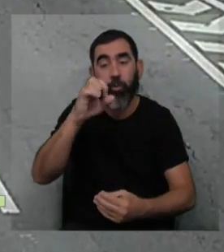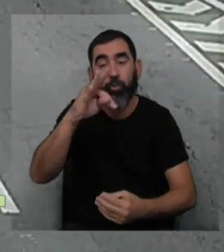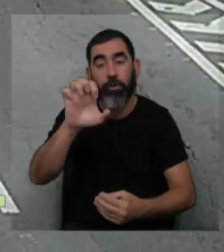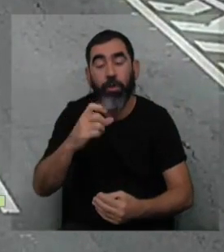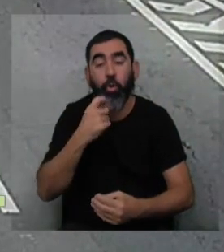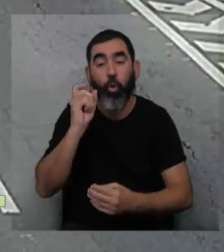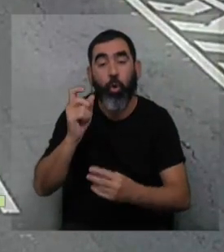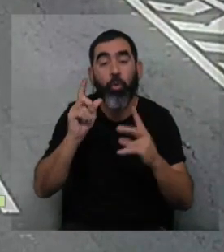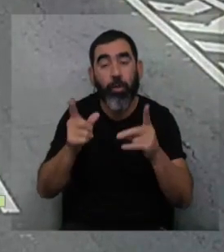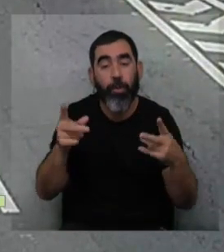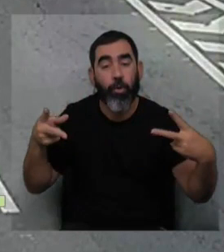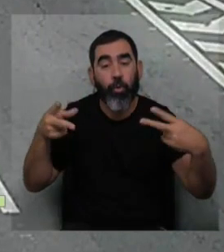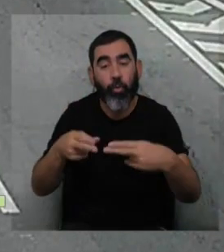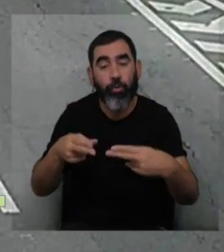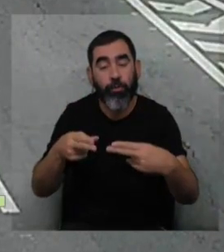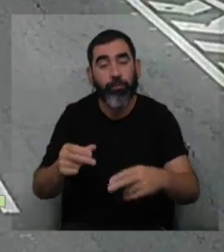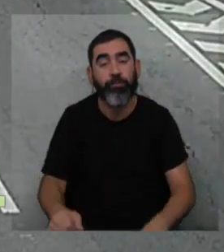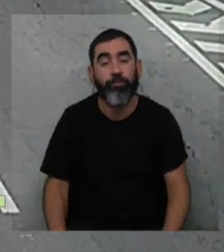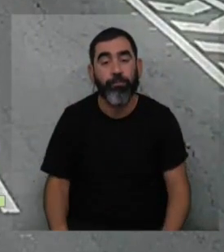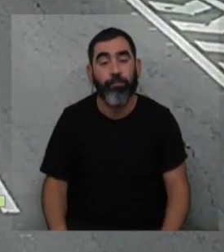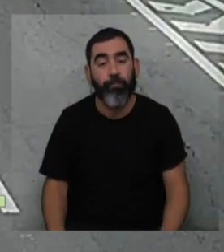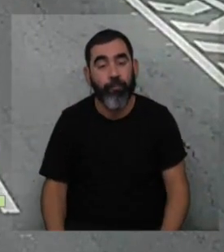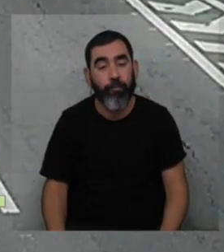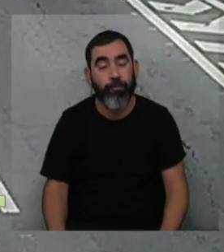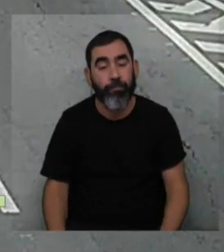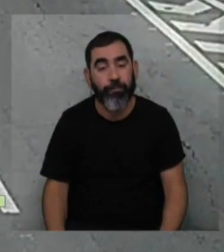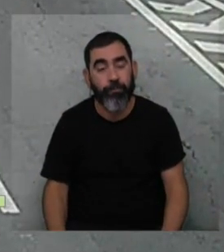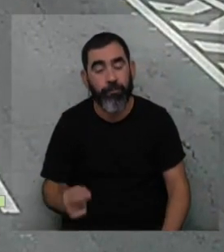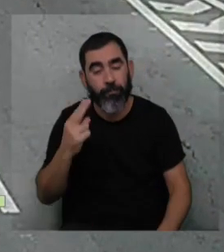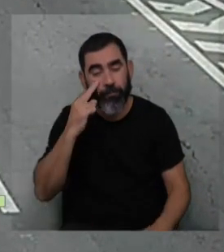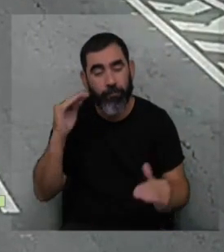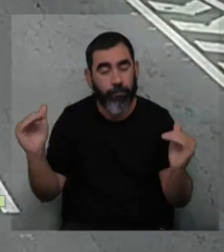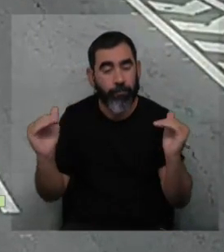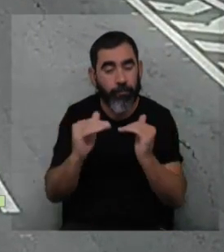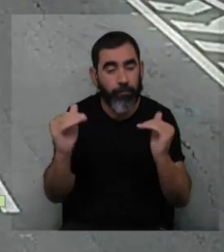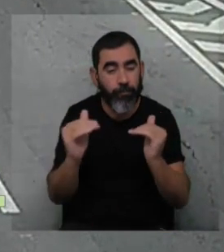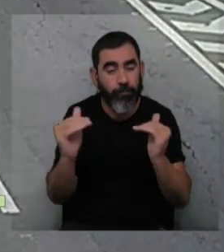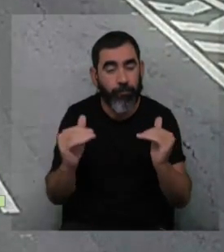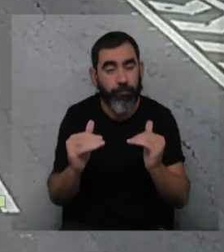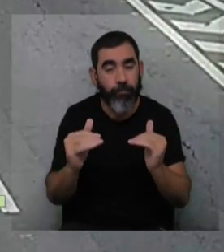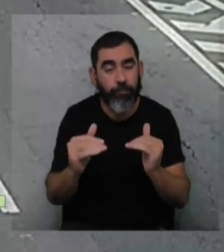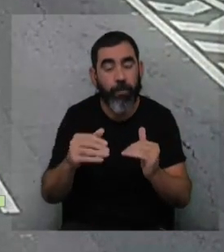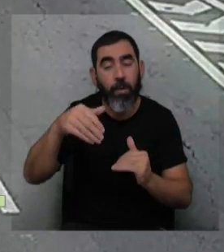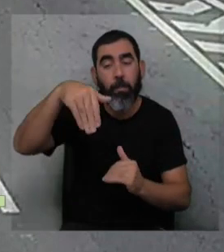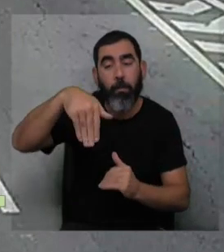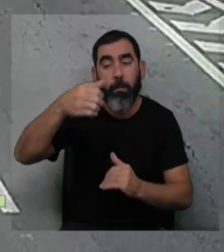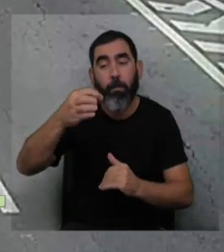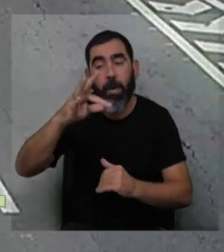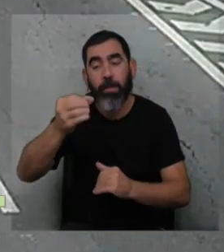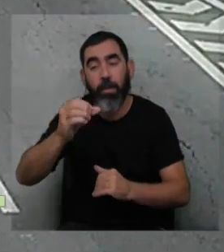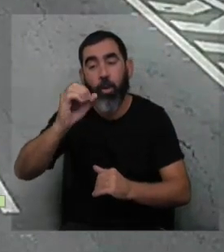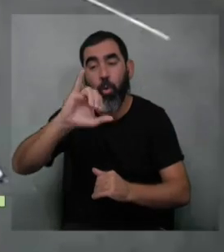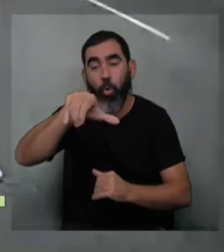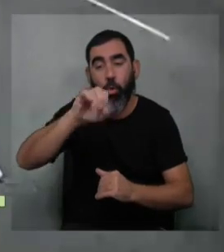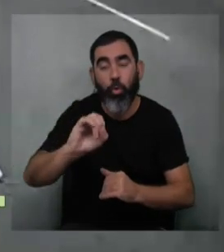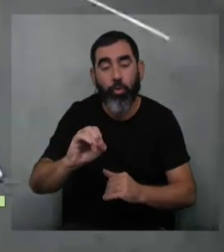Piris, también habrá otro corte, lo que va a generar inconvenientes en la circulación del tránsito. Mataojo, entre Iguay y la Rambla